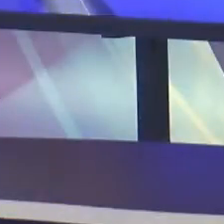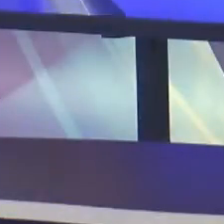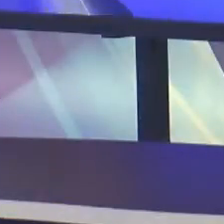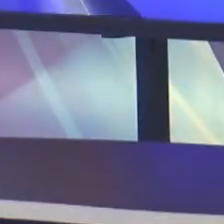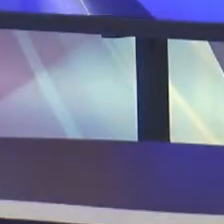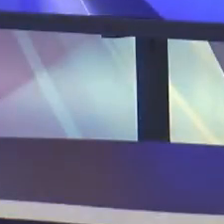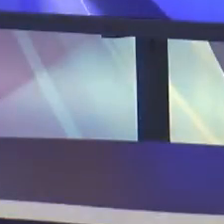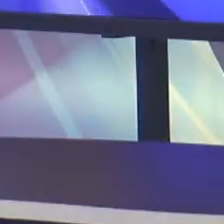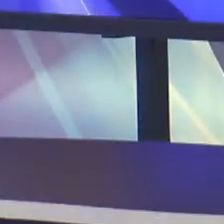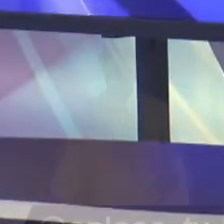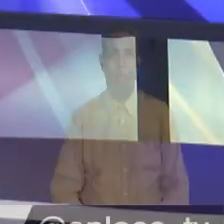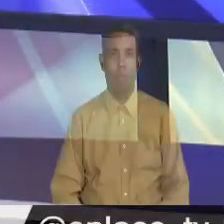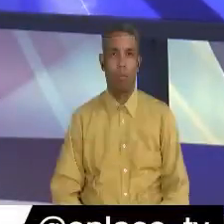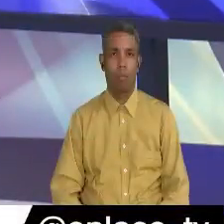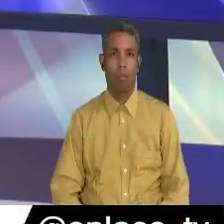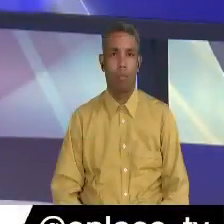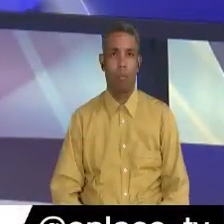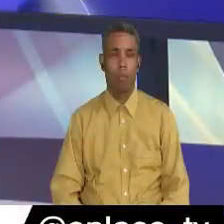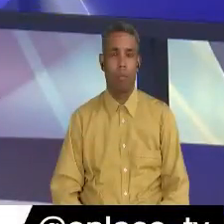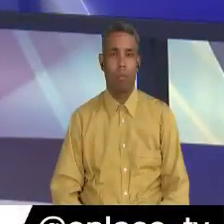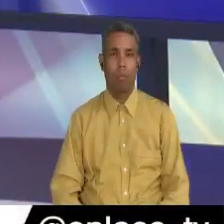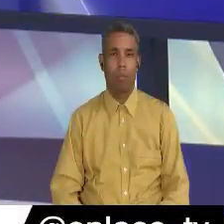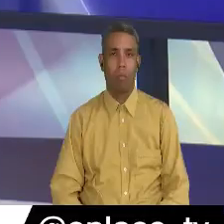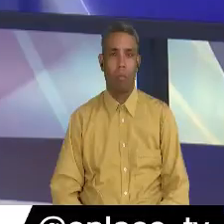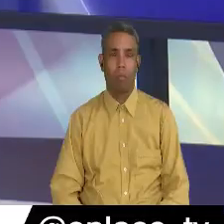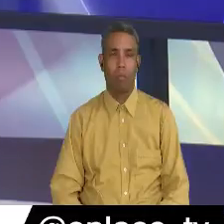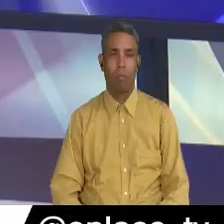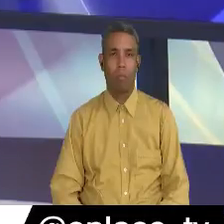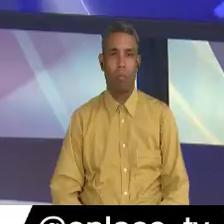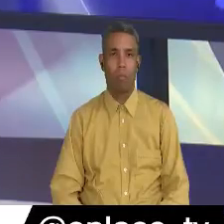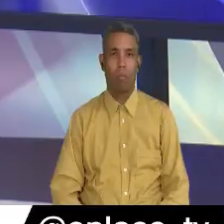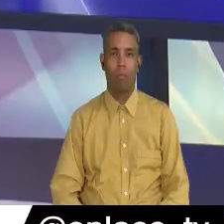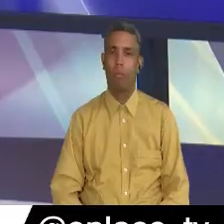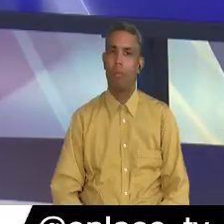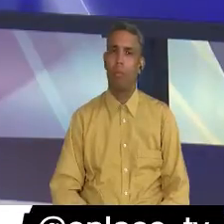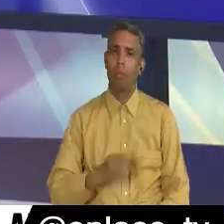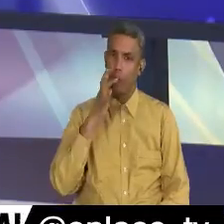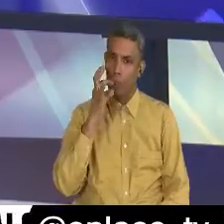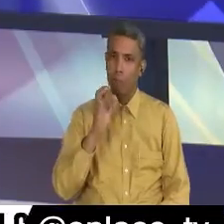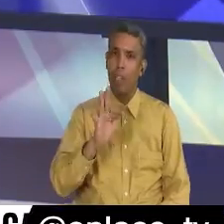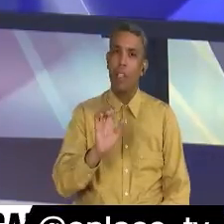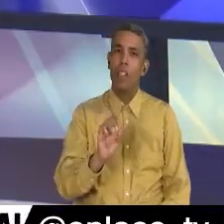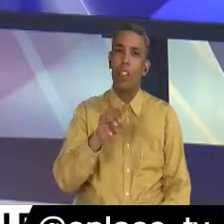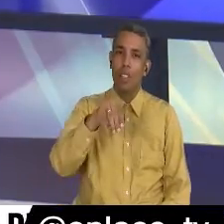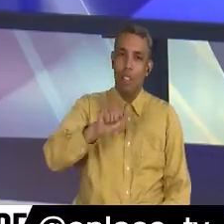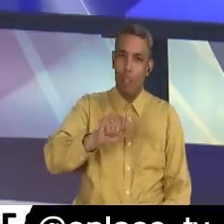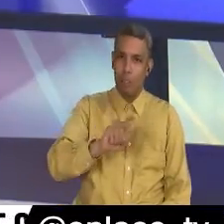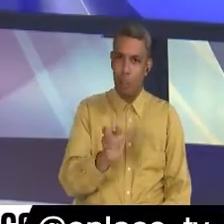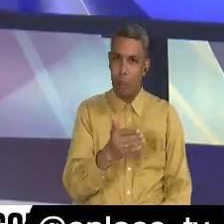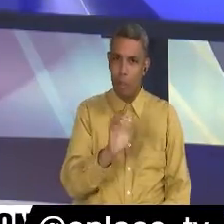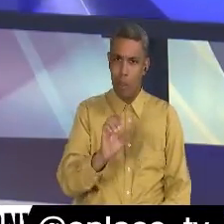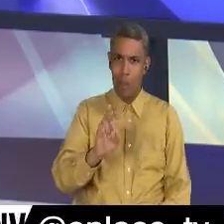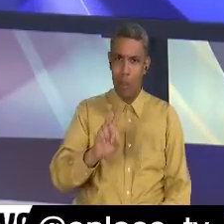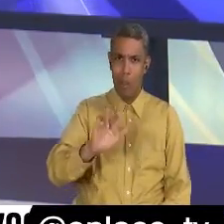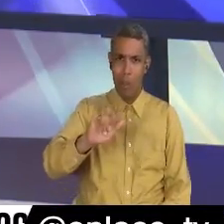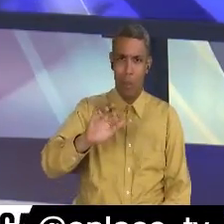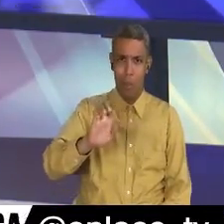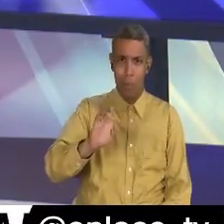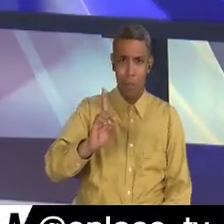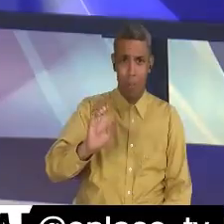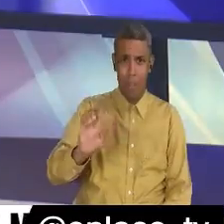Continuamos con más información en Enlace Noticias. Tomás Oviedo, el Poli, a sus 77 años de edad, sigue haciendo música vallenata para el